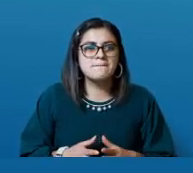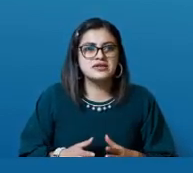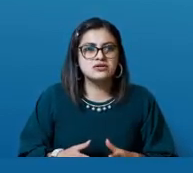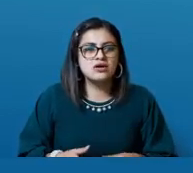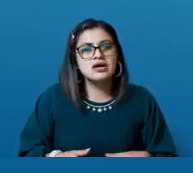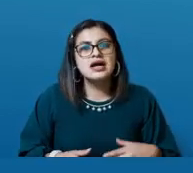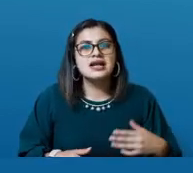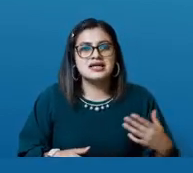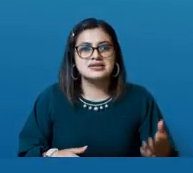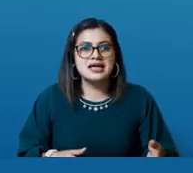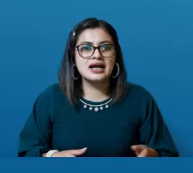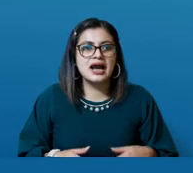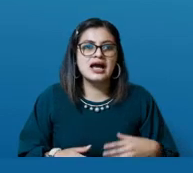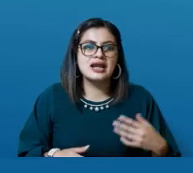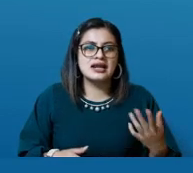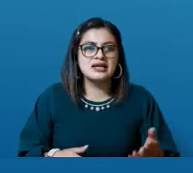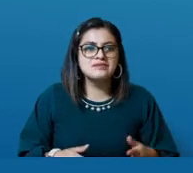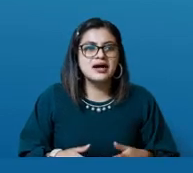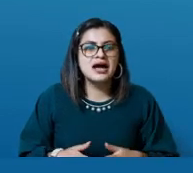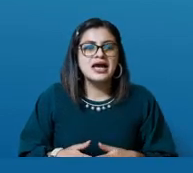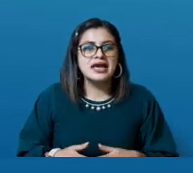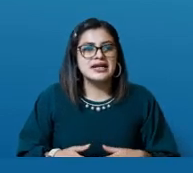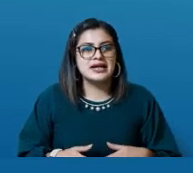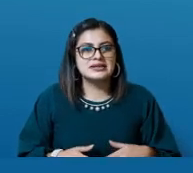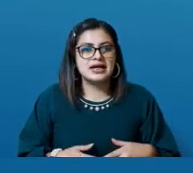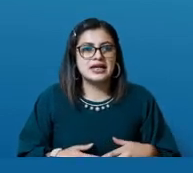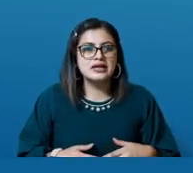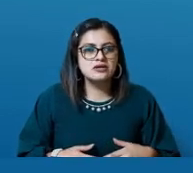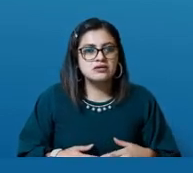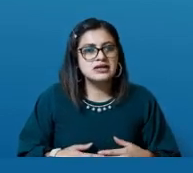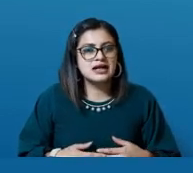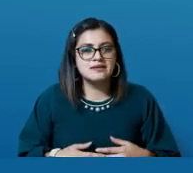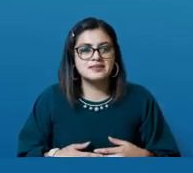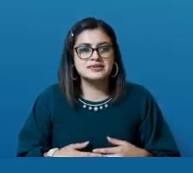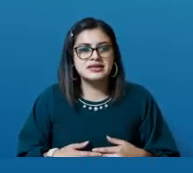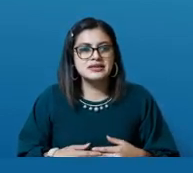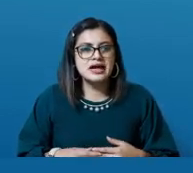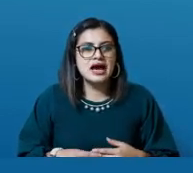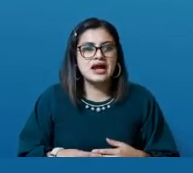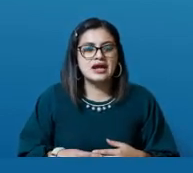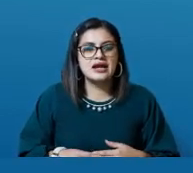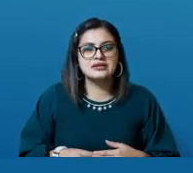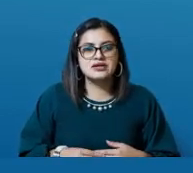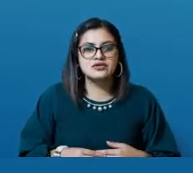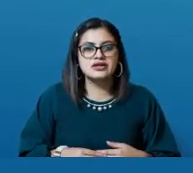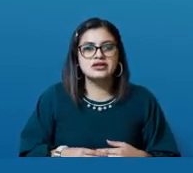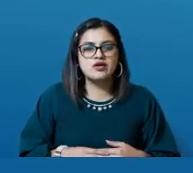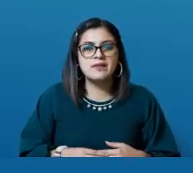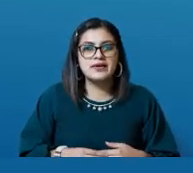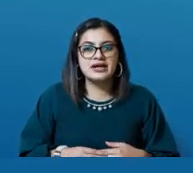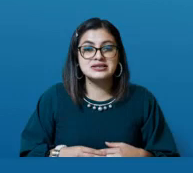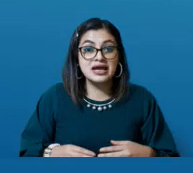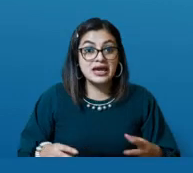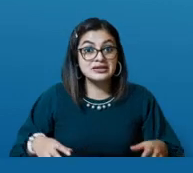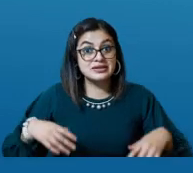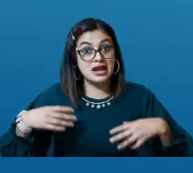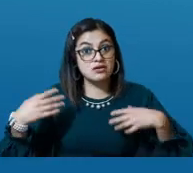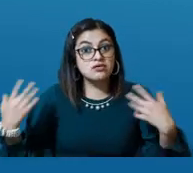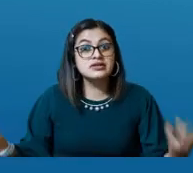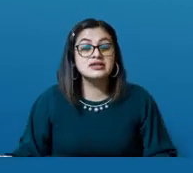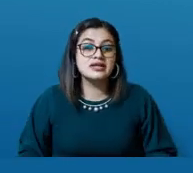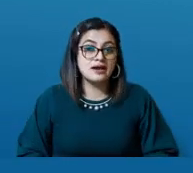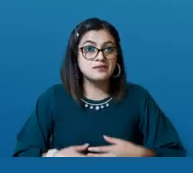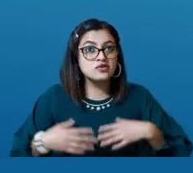el trompezón, la estaca, la lima, el cascareño, la campesina, arrancaterrones de Nueva Esperanza,